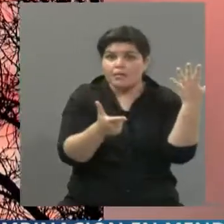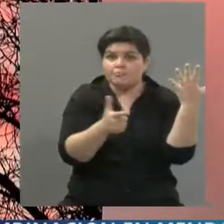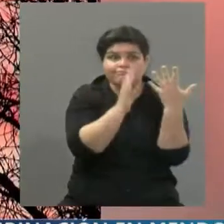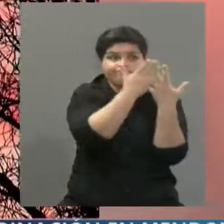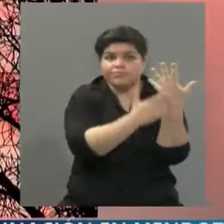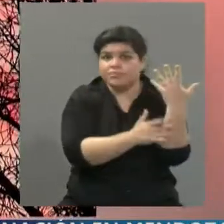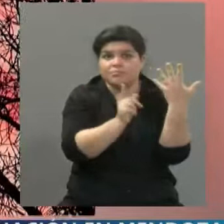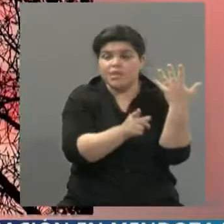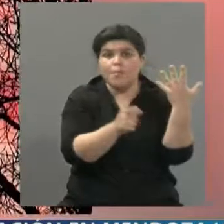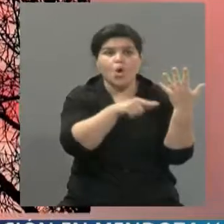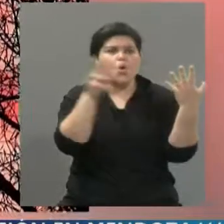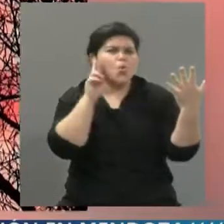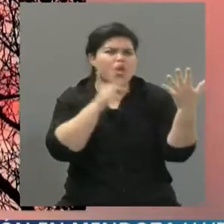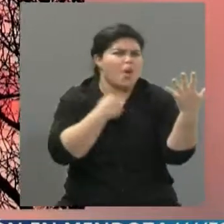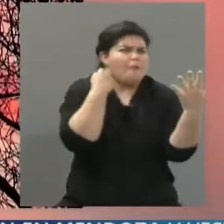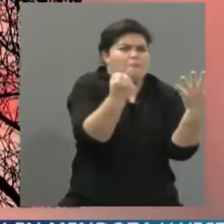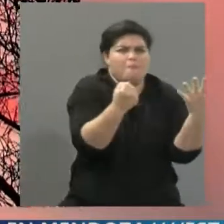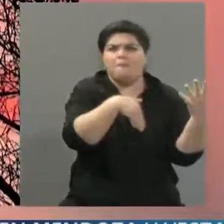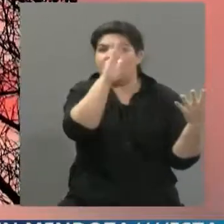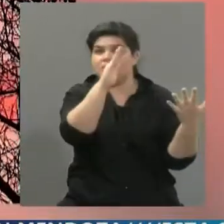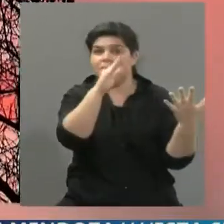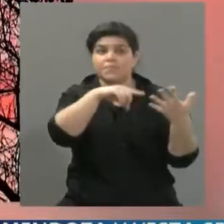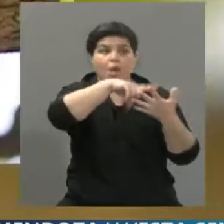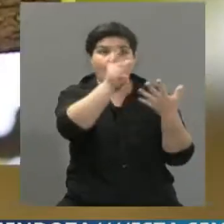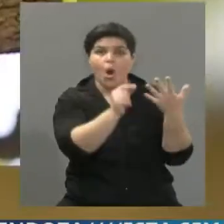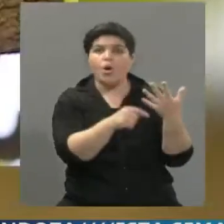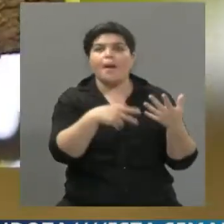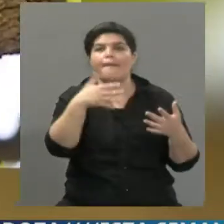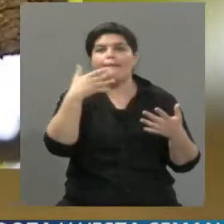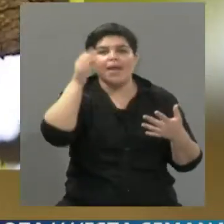presencia atenúa los ruidos. Fíjese que eso se nota con el televisor.